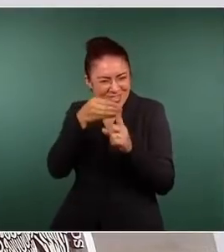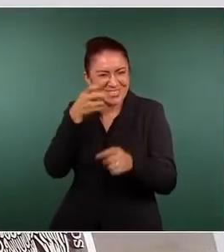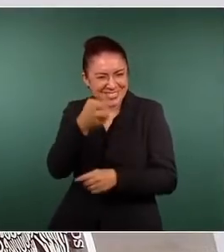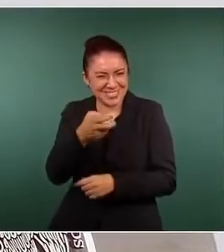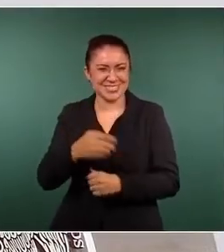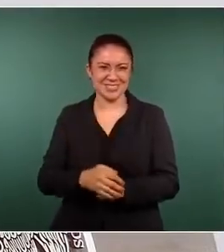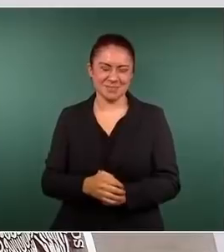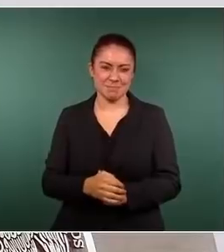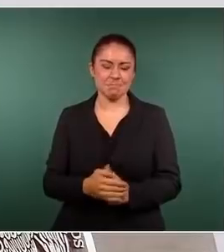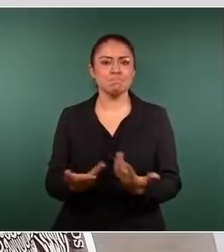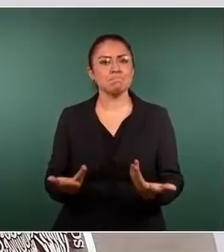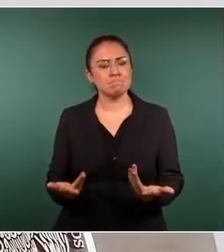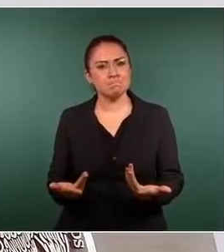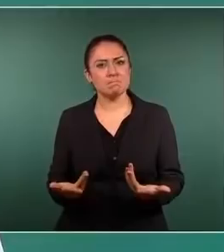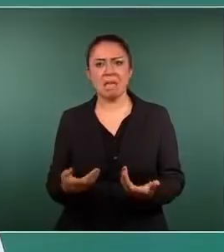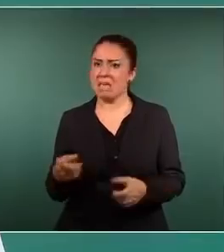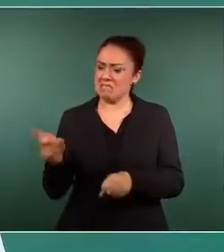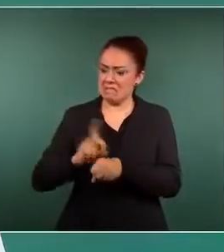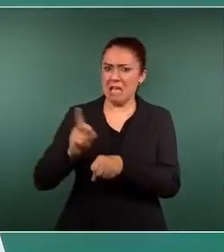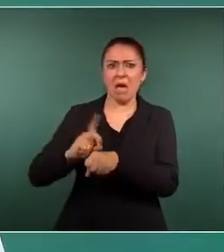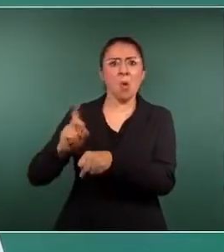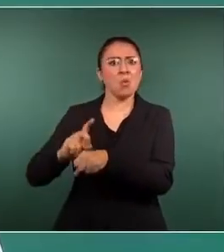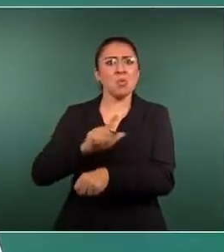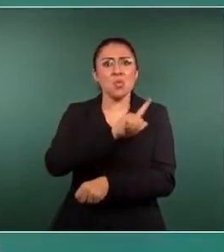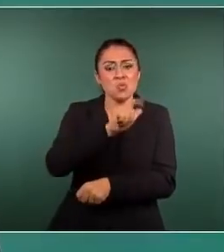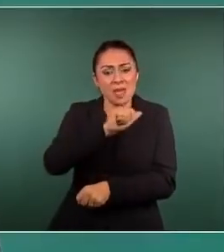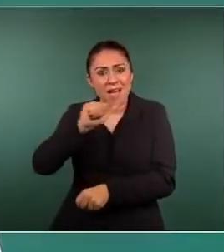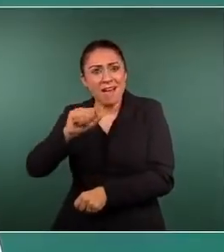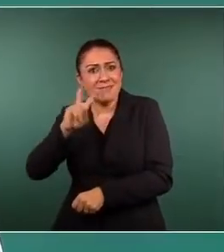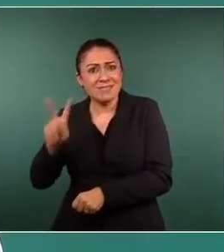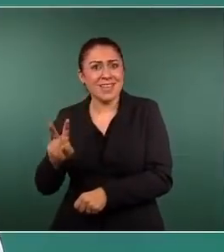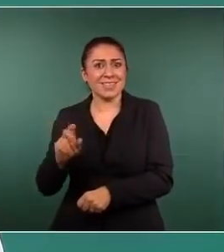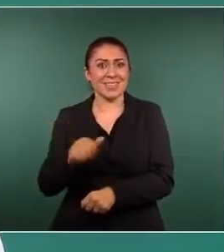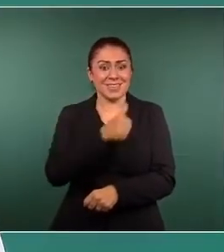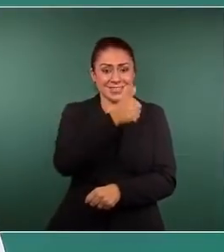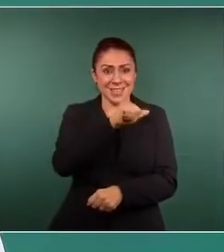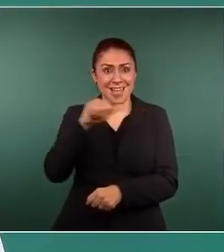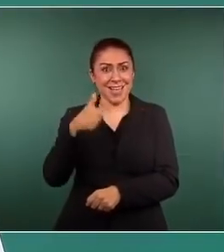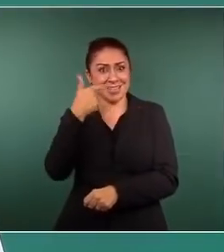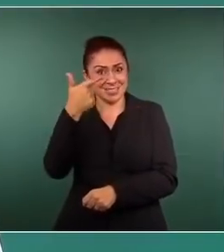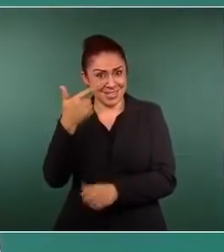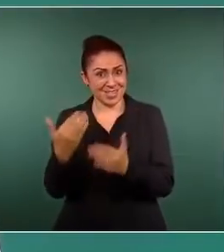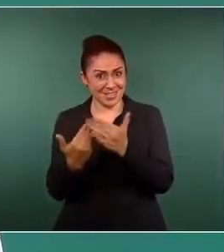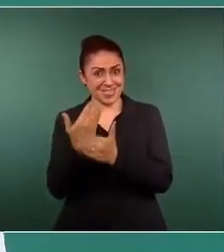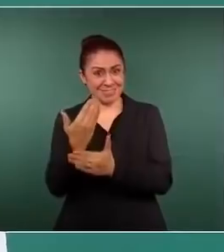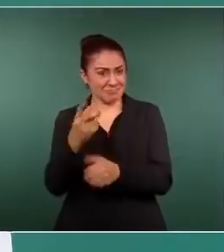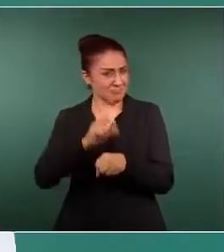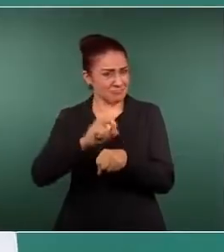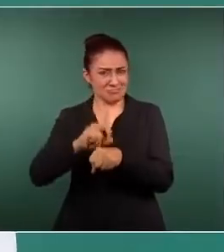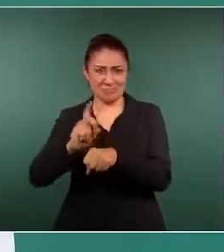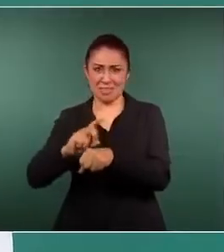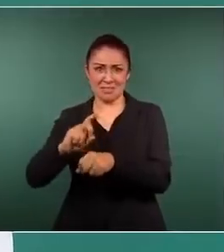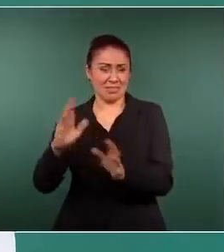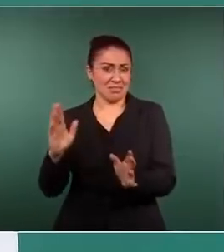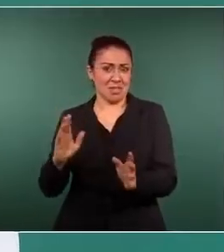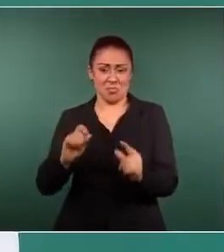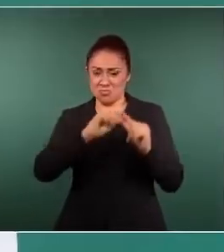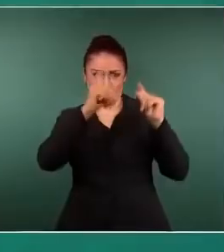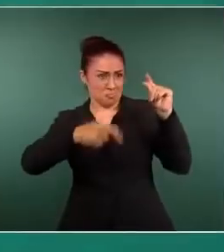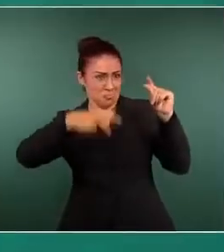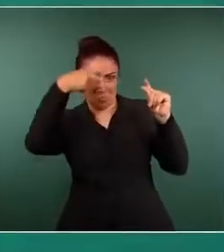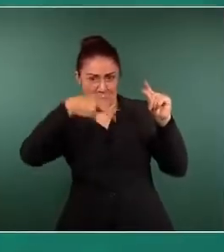hacen todos los días de lunes a viernes de 6 a 7 de la mañana a nivel federal